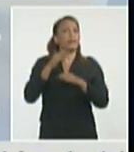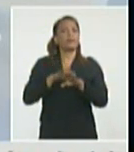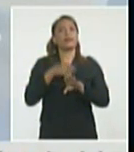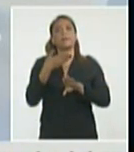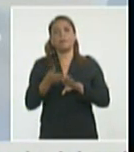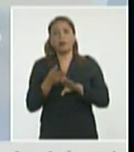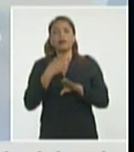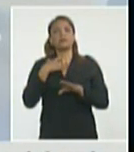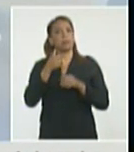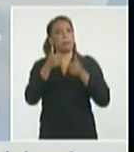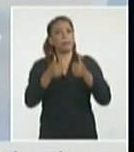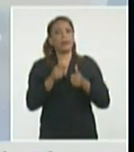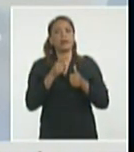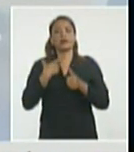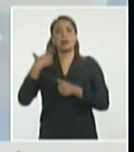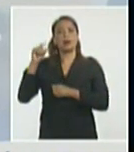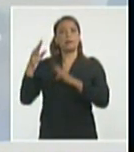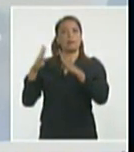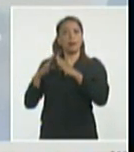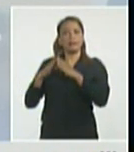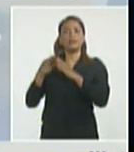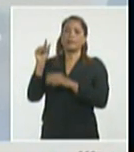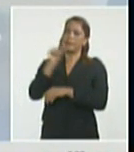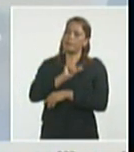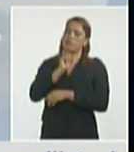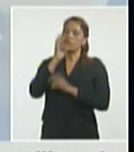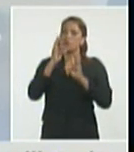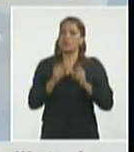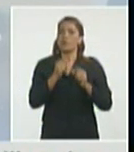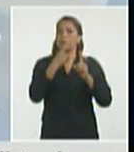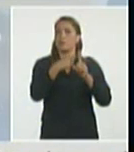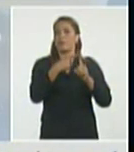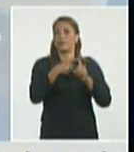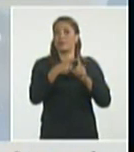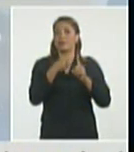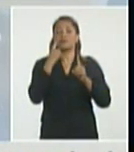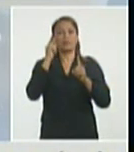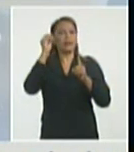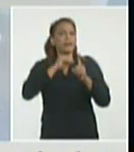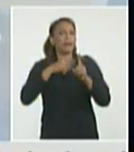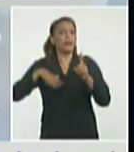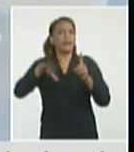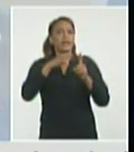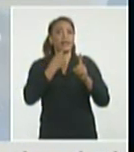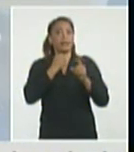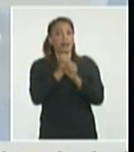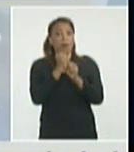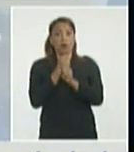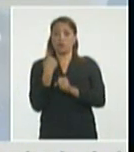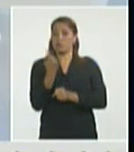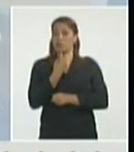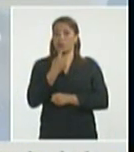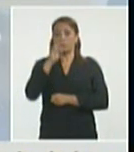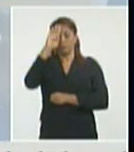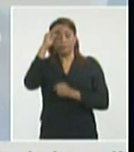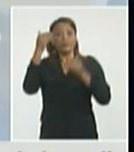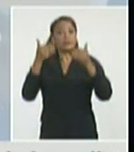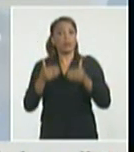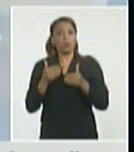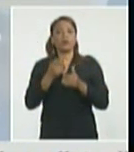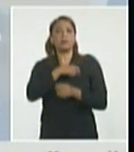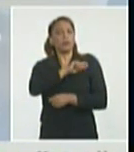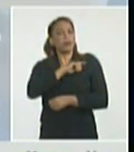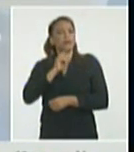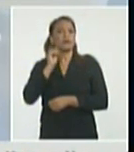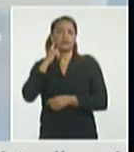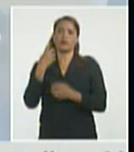alta y que realmente disminuye el número de activos, que ustedes saben que para nuestro trabajo y para la población es